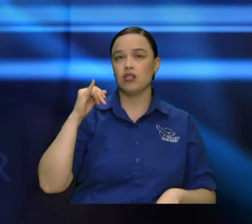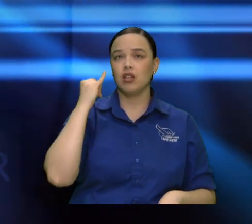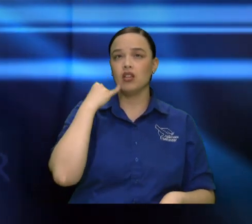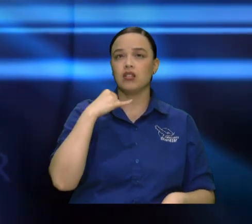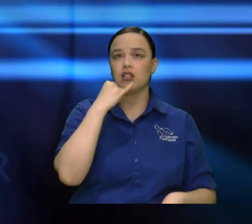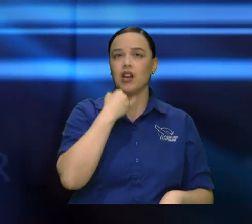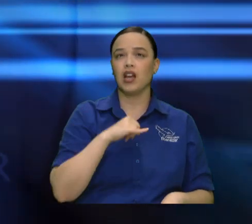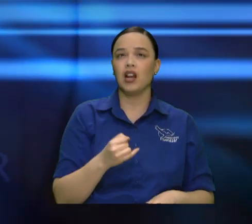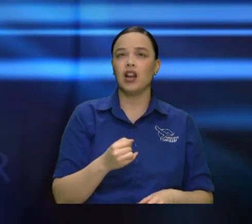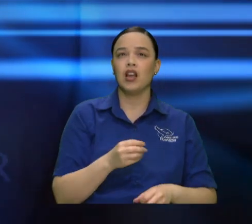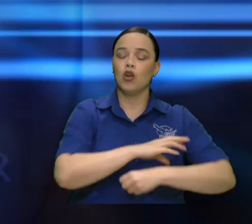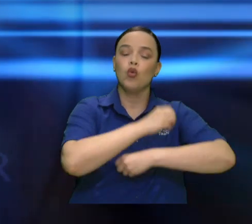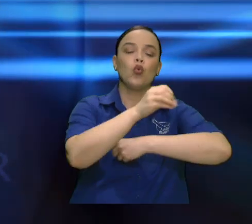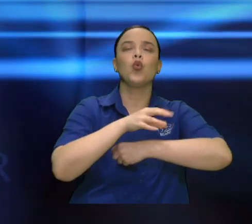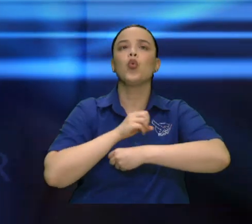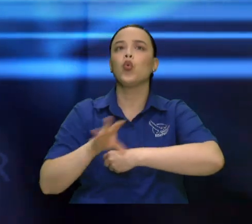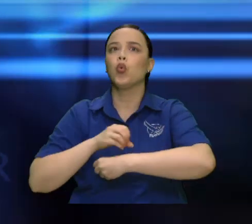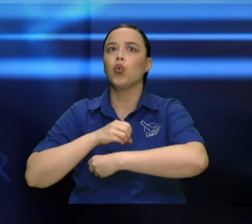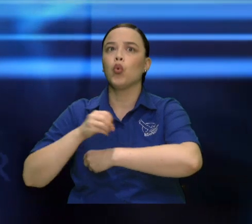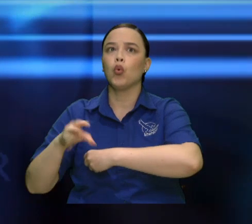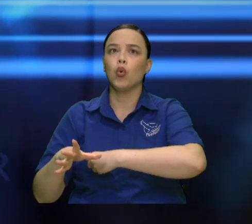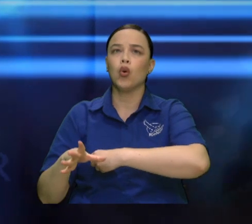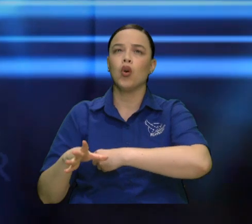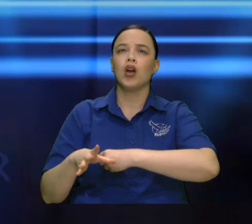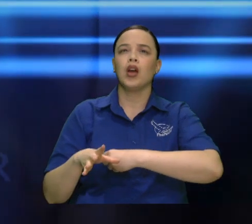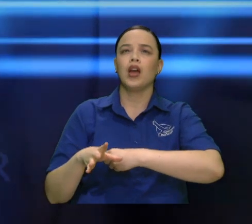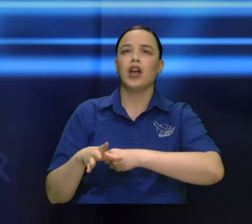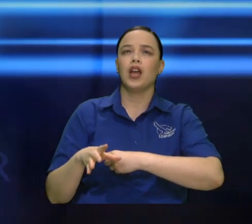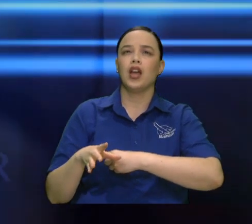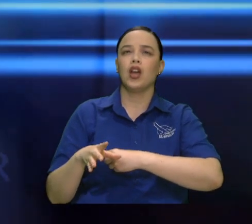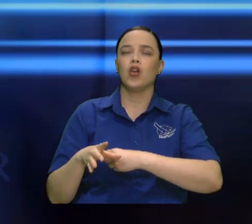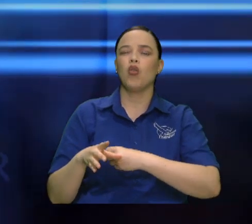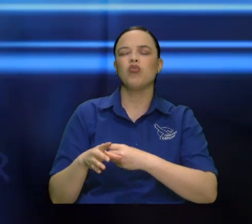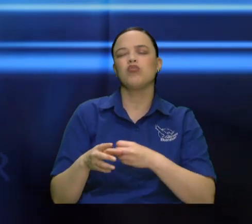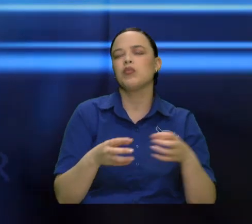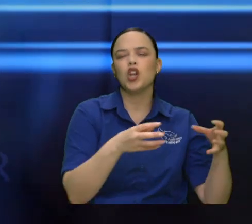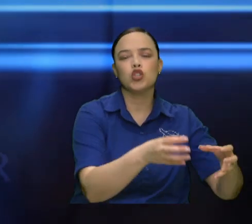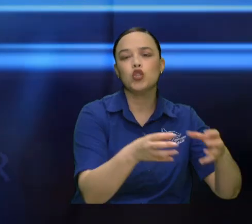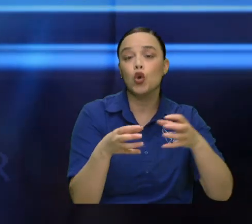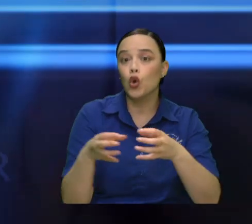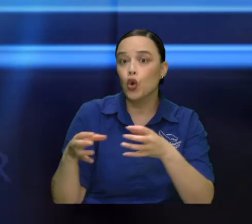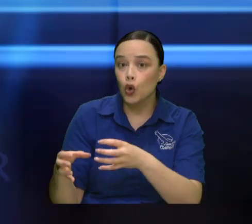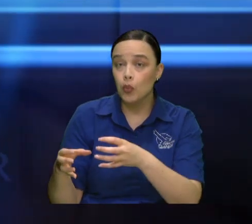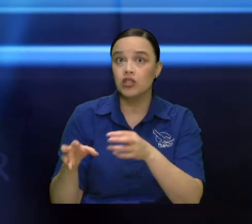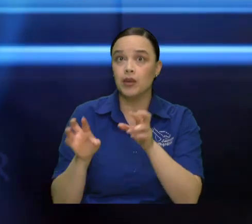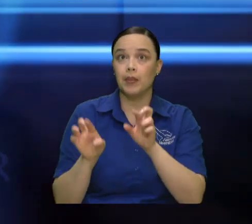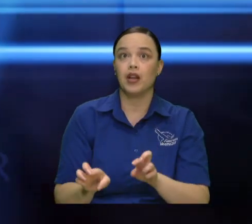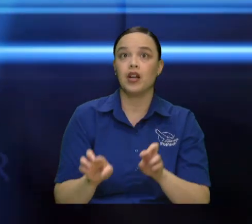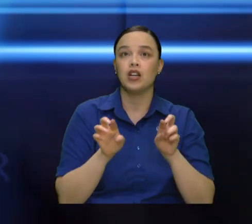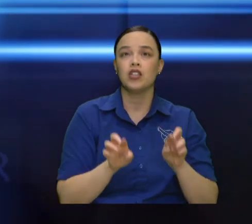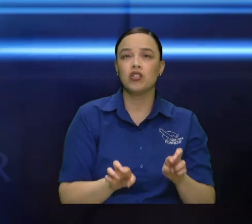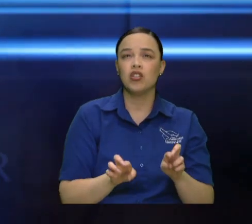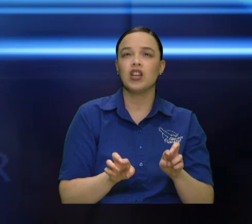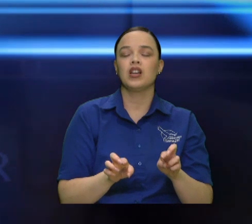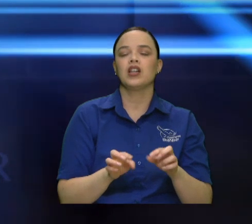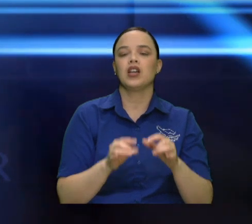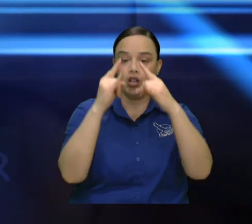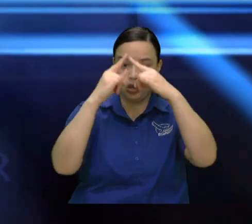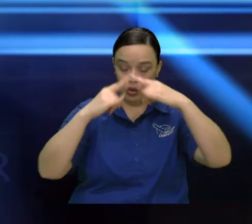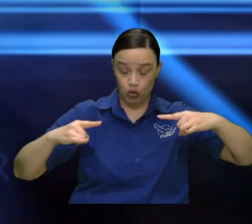los hijos del oriente y subían contra ellos acampaban frente a ellos y destruían el